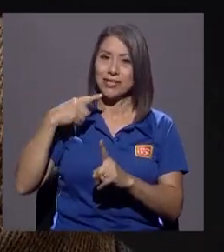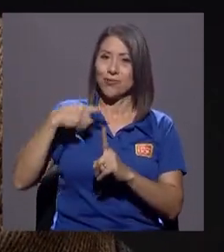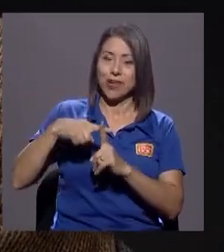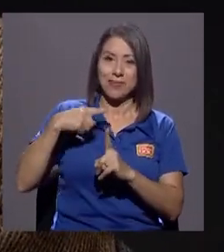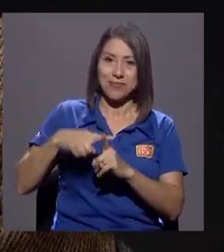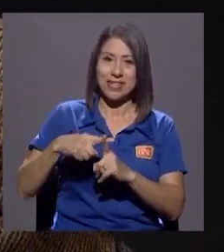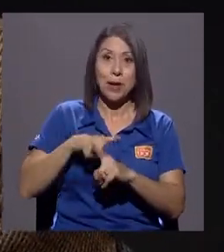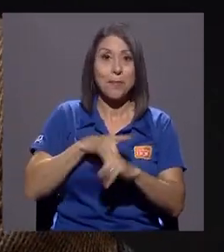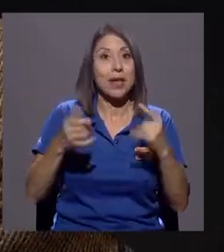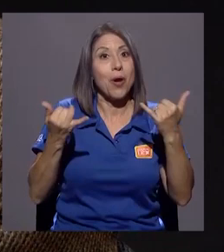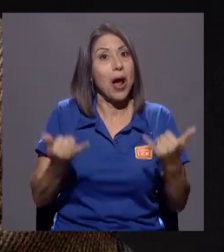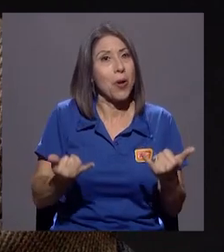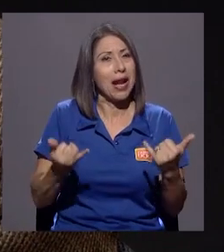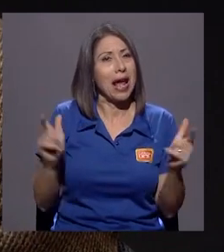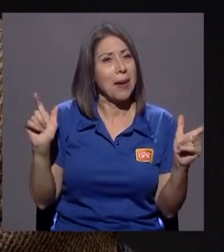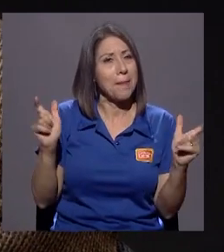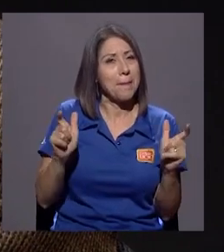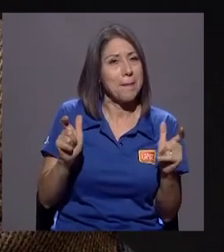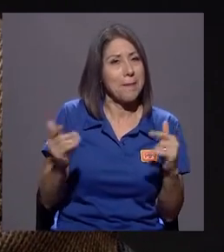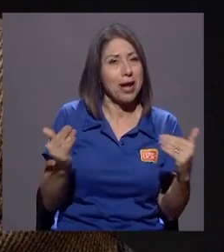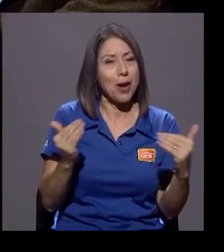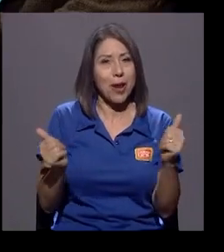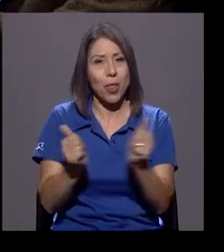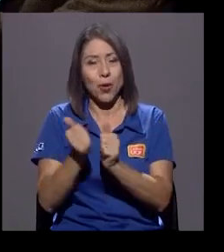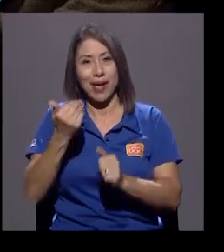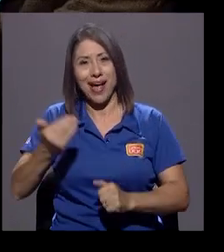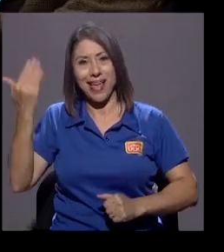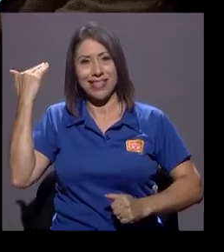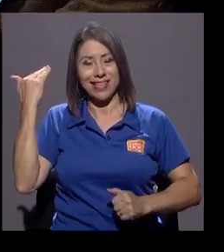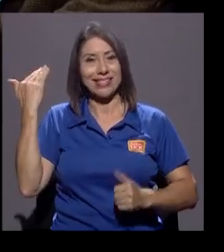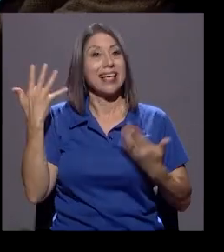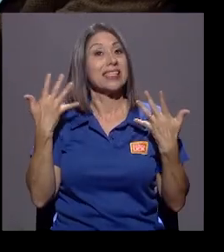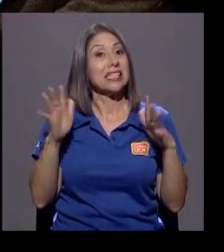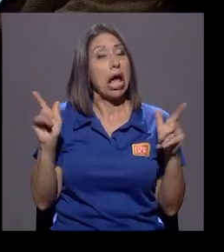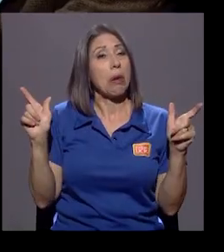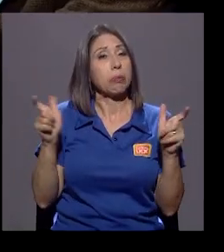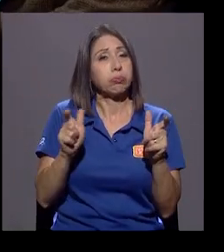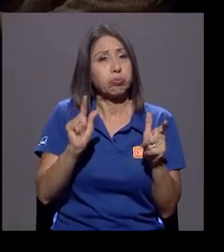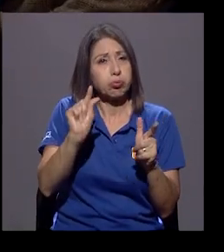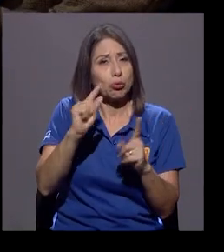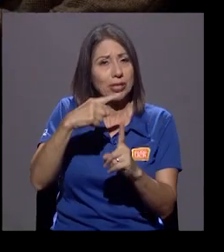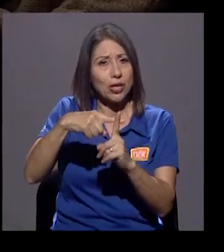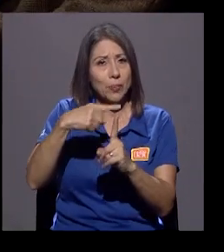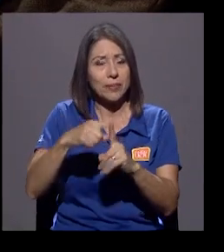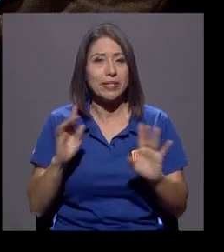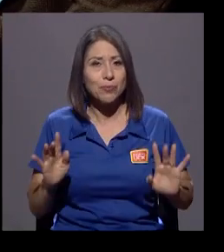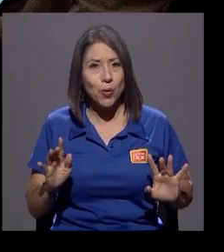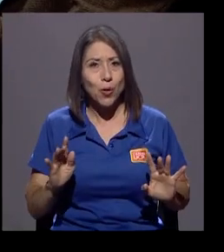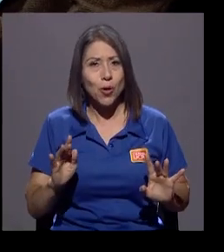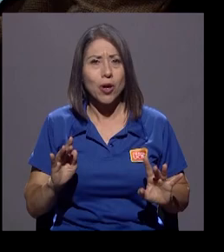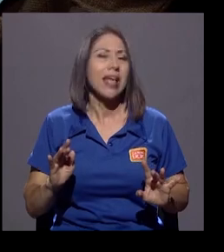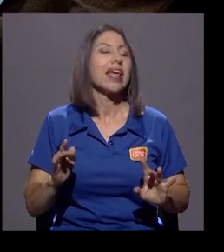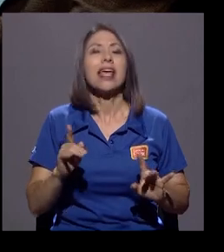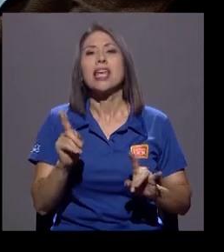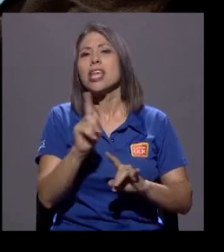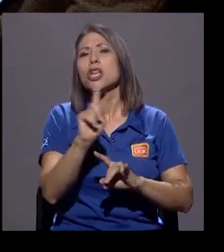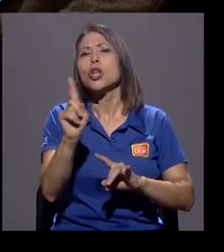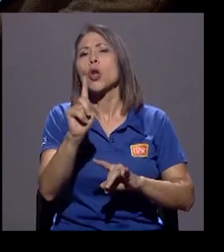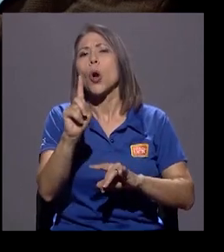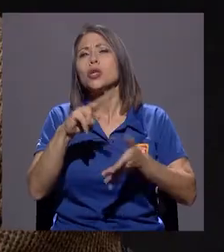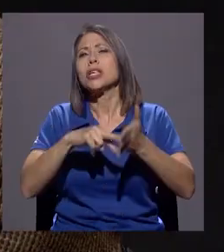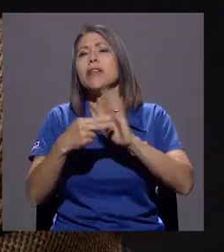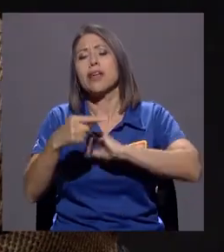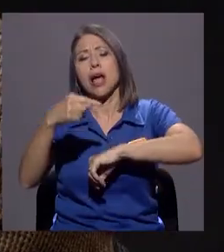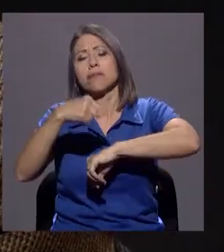pero ahora soy menos optimista que antes he perdido un poco el optimismo y lo he perdido no a largo plazo